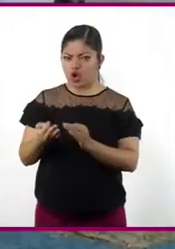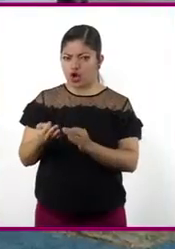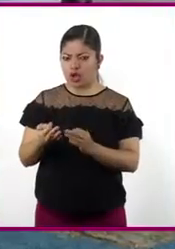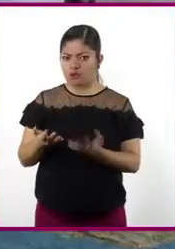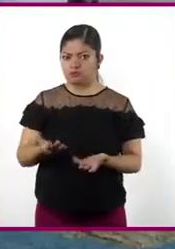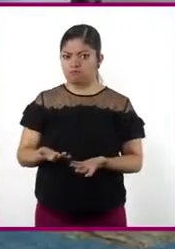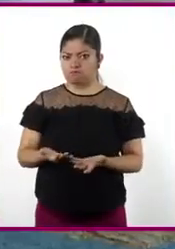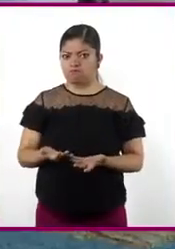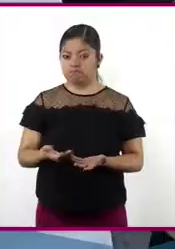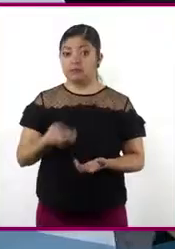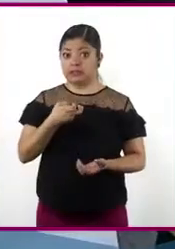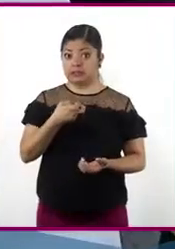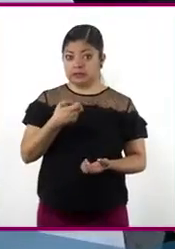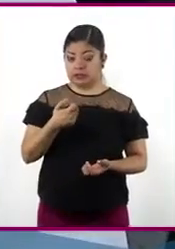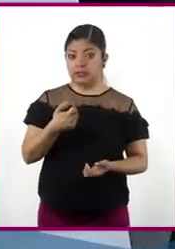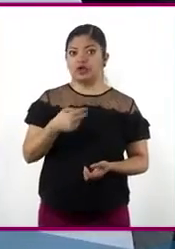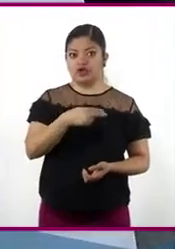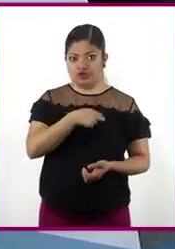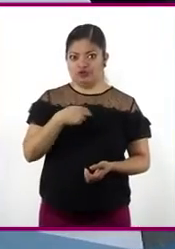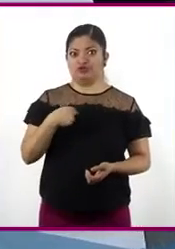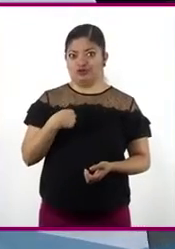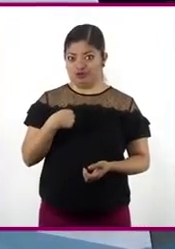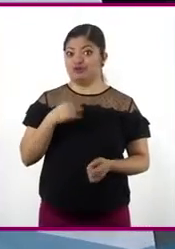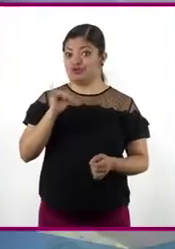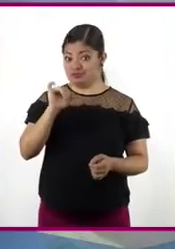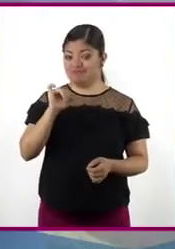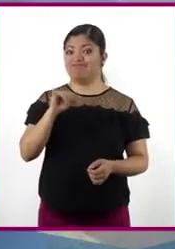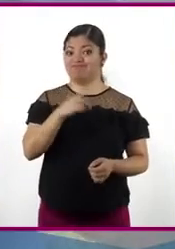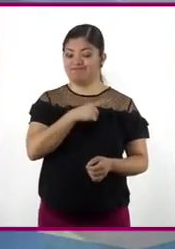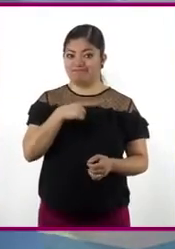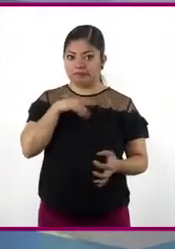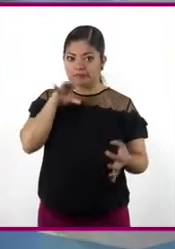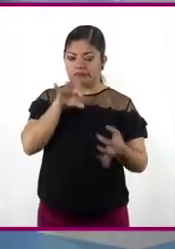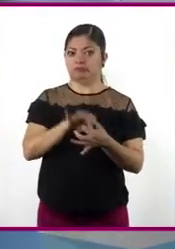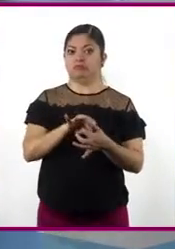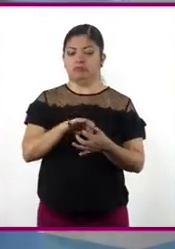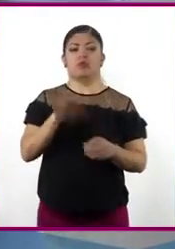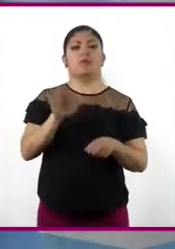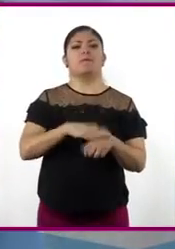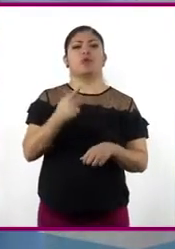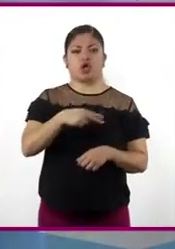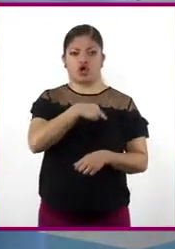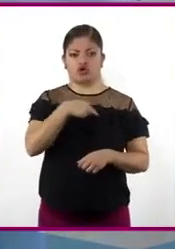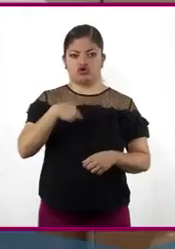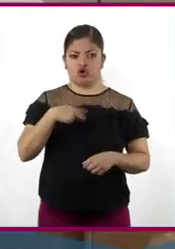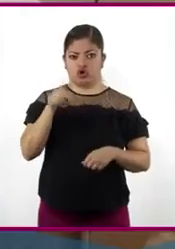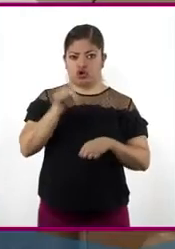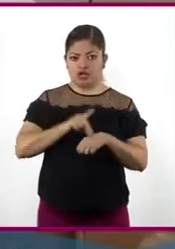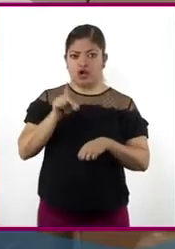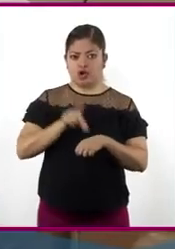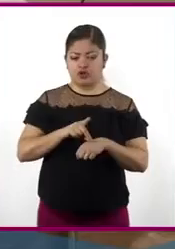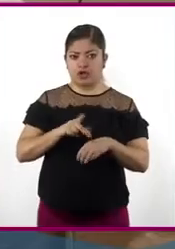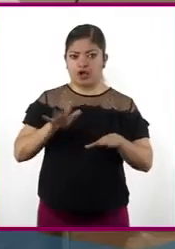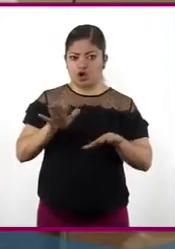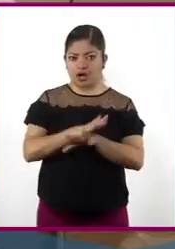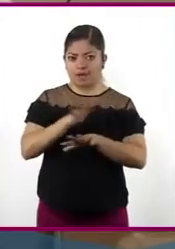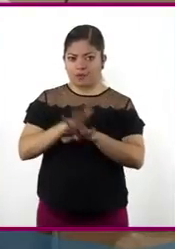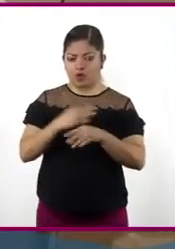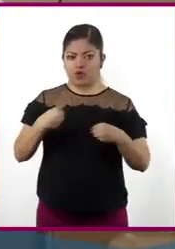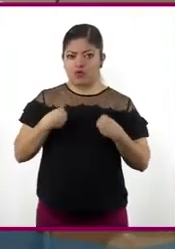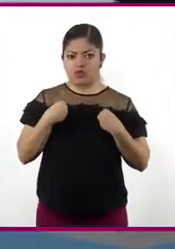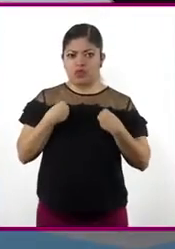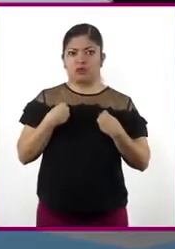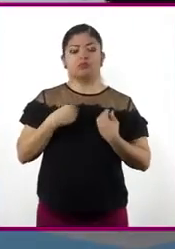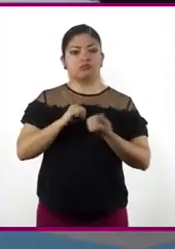y sustentable? ¡Mucho! Ya que si cada uno hacemos pequeños cambios en nuestra vida diaria, entre todos